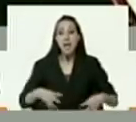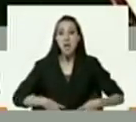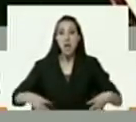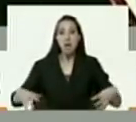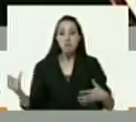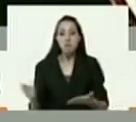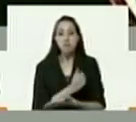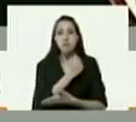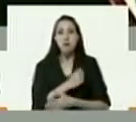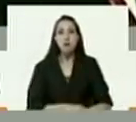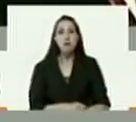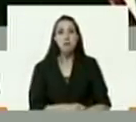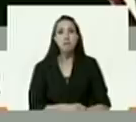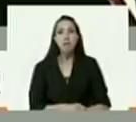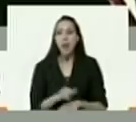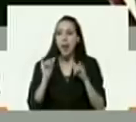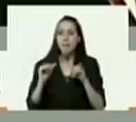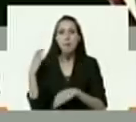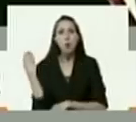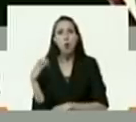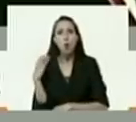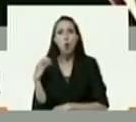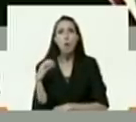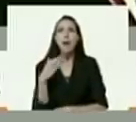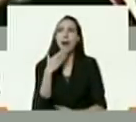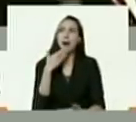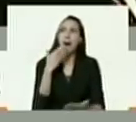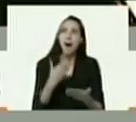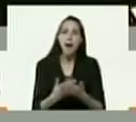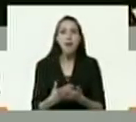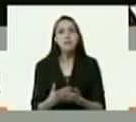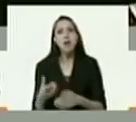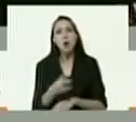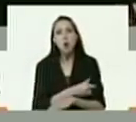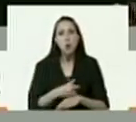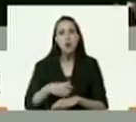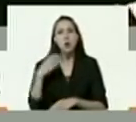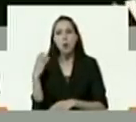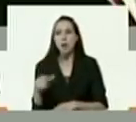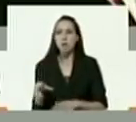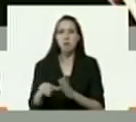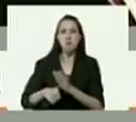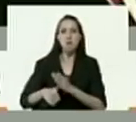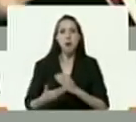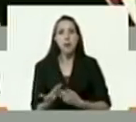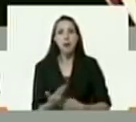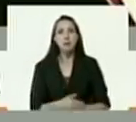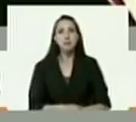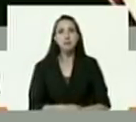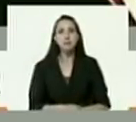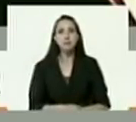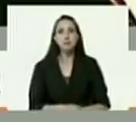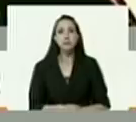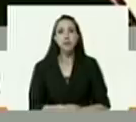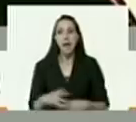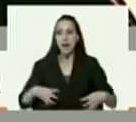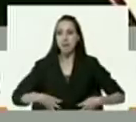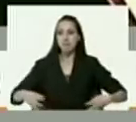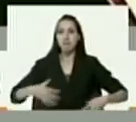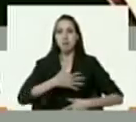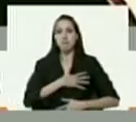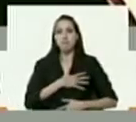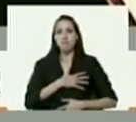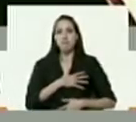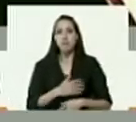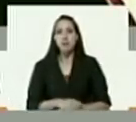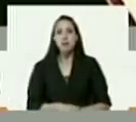con monómeros en la propia Colombia, que gracias al gobierno colombiano fue robada, ¿no? También, quedándose con las ganancias. ¿Para qué? Para